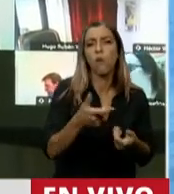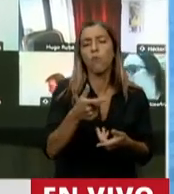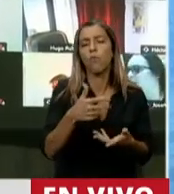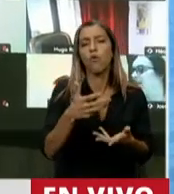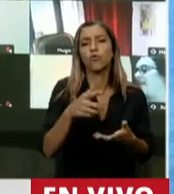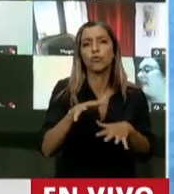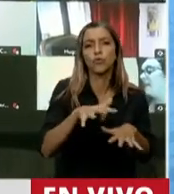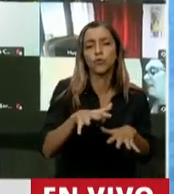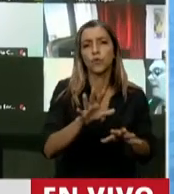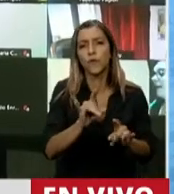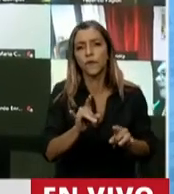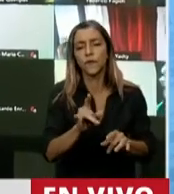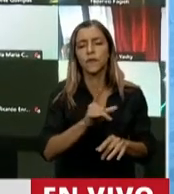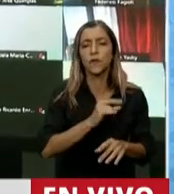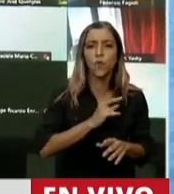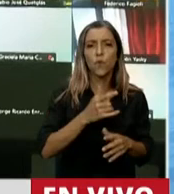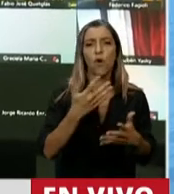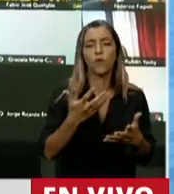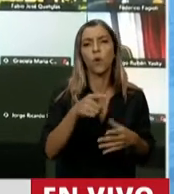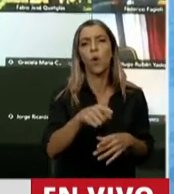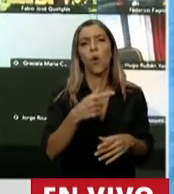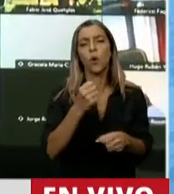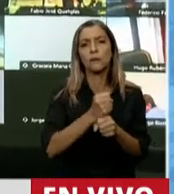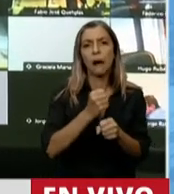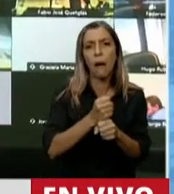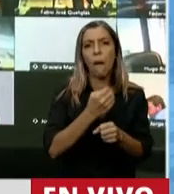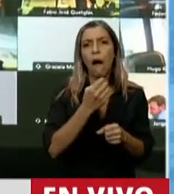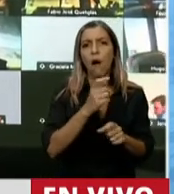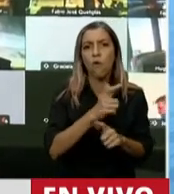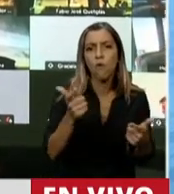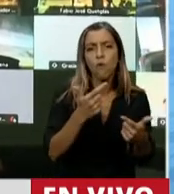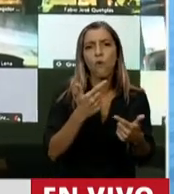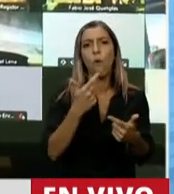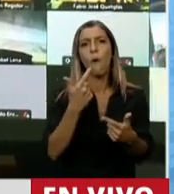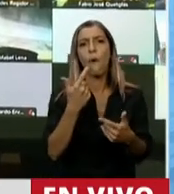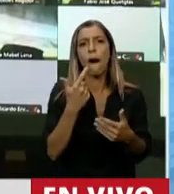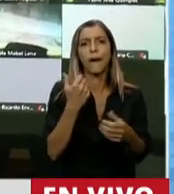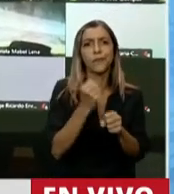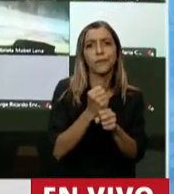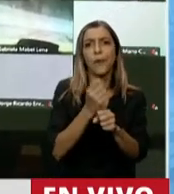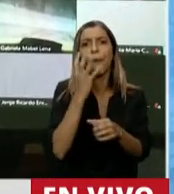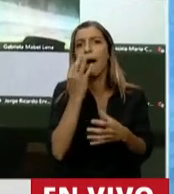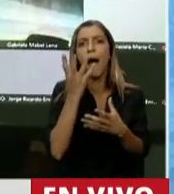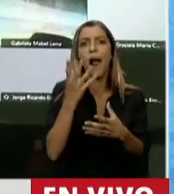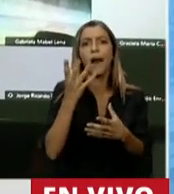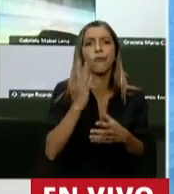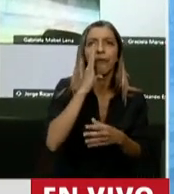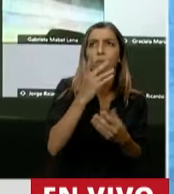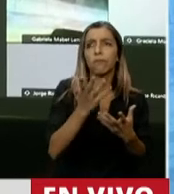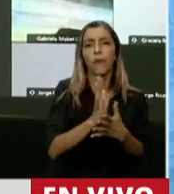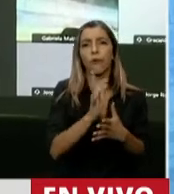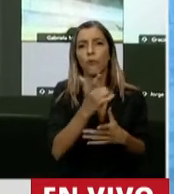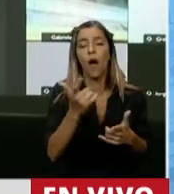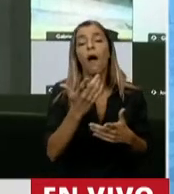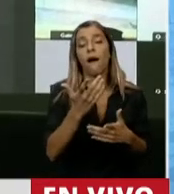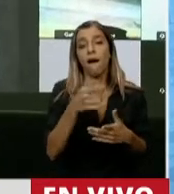donde la pérdida del trabajo la pérdida de la changa ha hecho que la familia sufran y